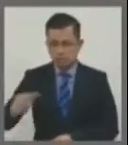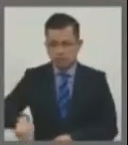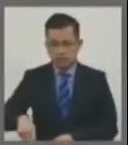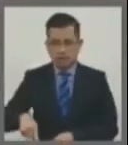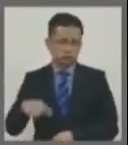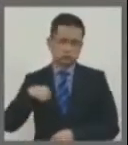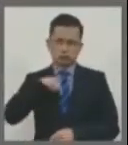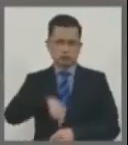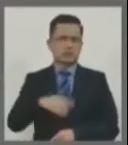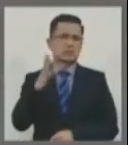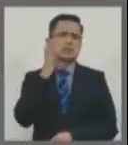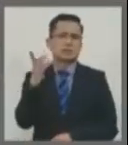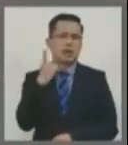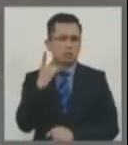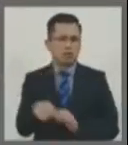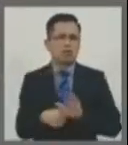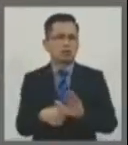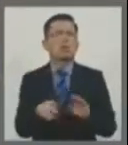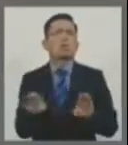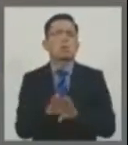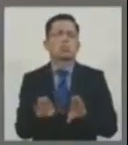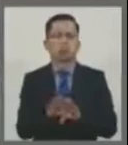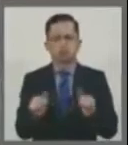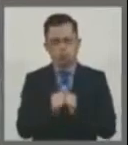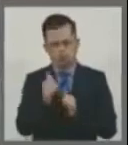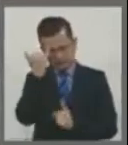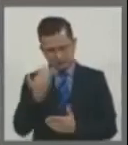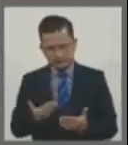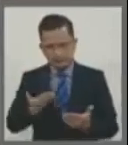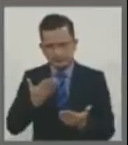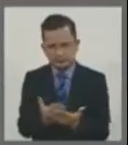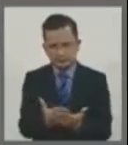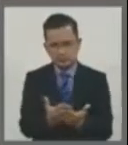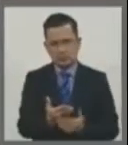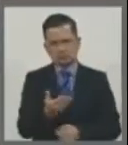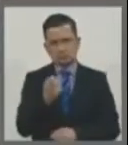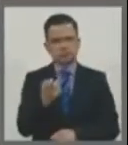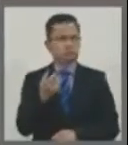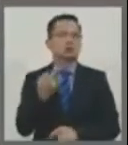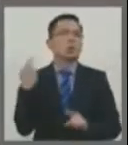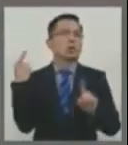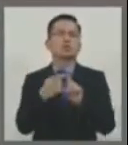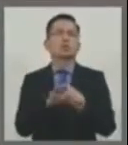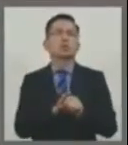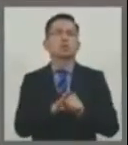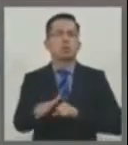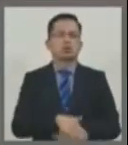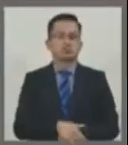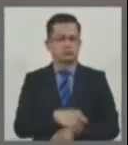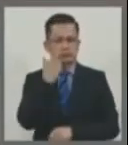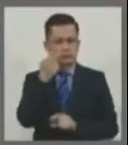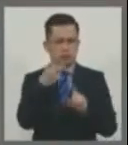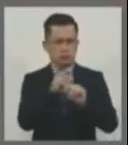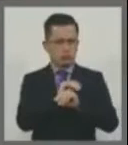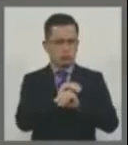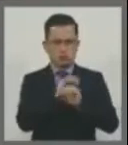esta Cámara en una serie de iniciativas que tienen un objetivo muy claro en